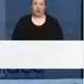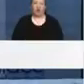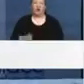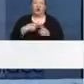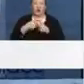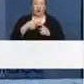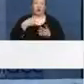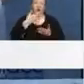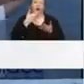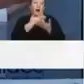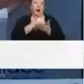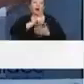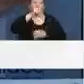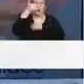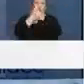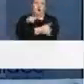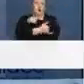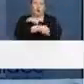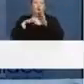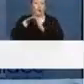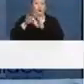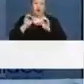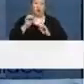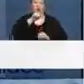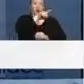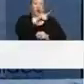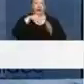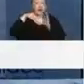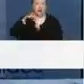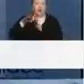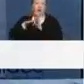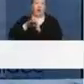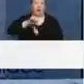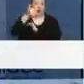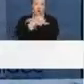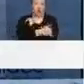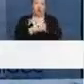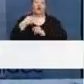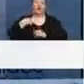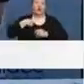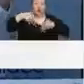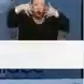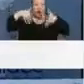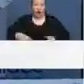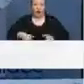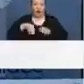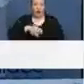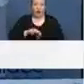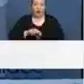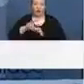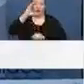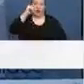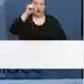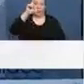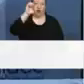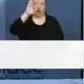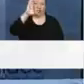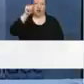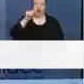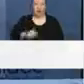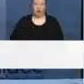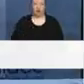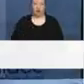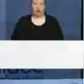agradecerle a él porque al menos los puso en paraísos fiscales sus millones nosotros pusimos en caletas y que no importa el fin